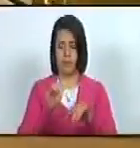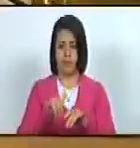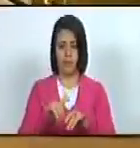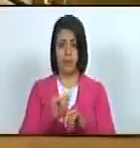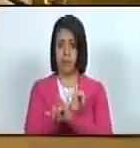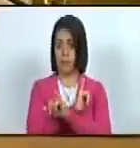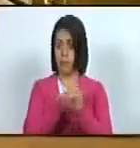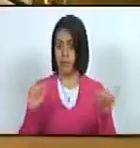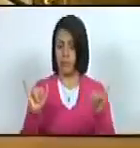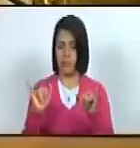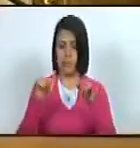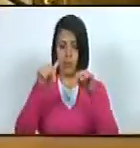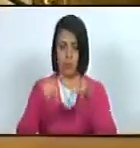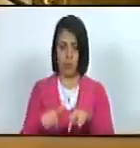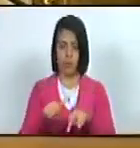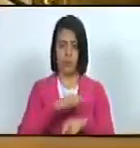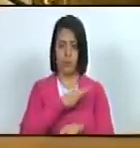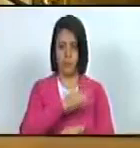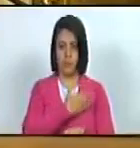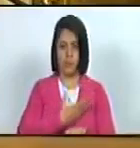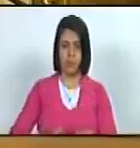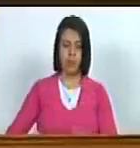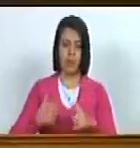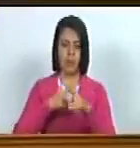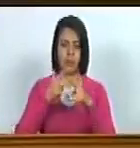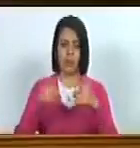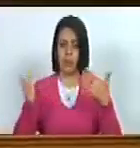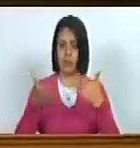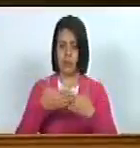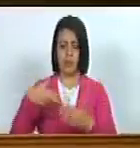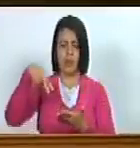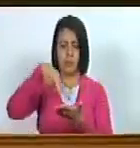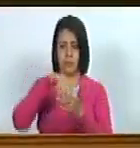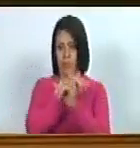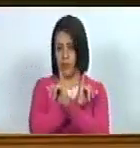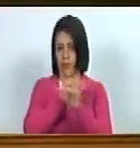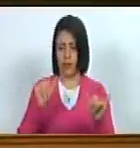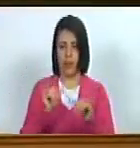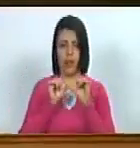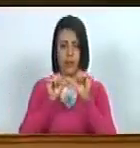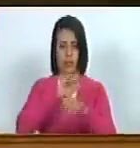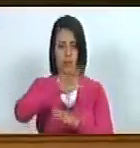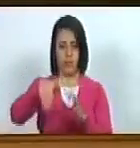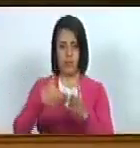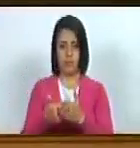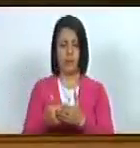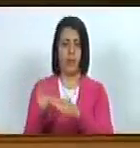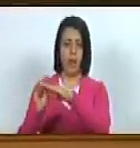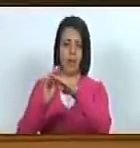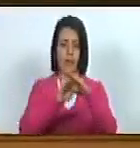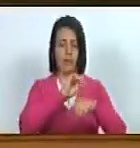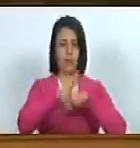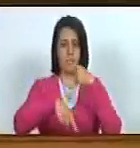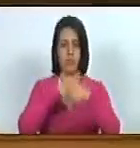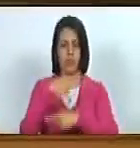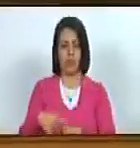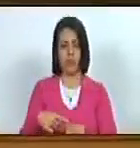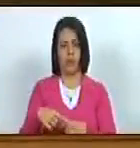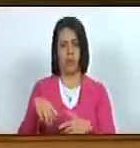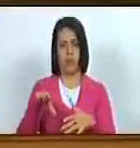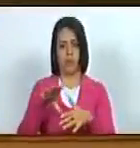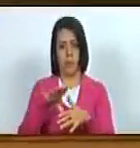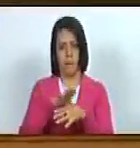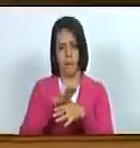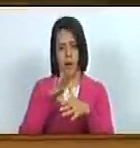agotada la agenda del día ciudadano presidente en consecuencia se levanta la sesión y quedan todas y todos convocados para el próximo